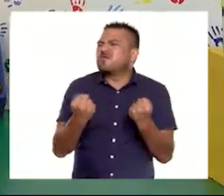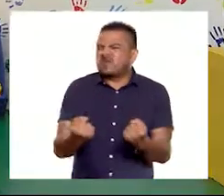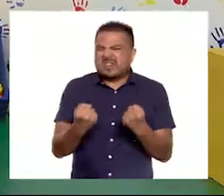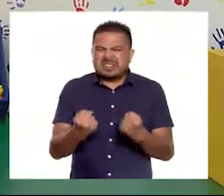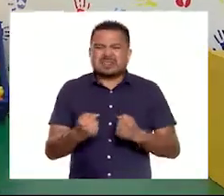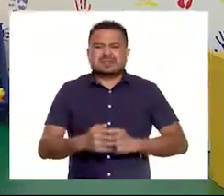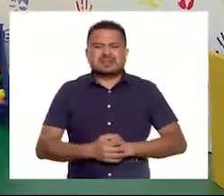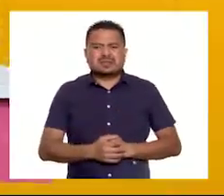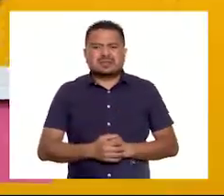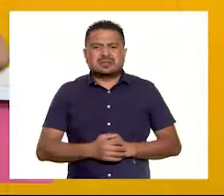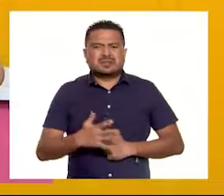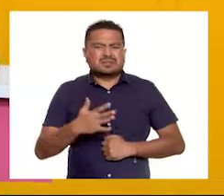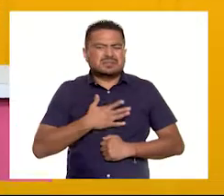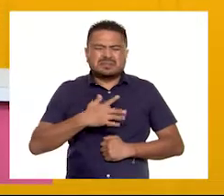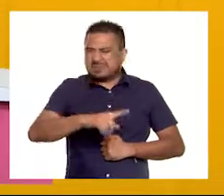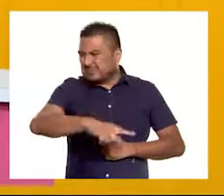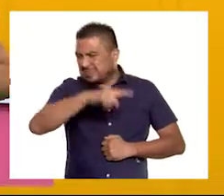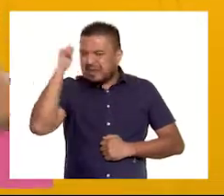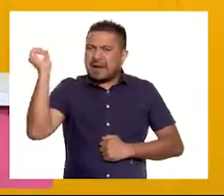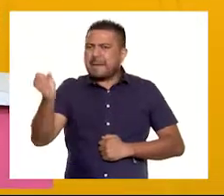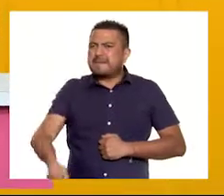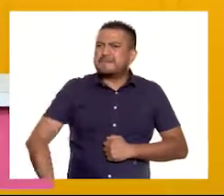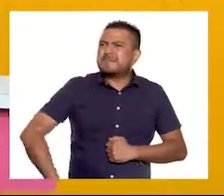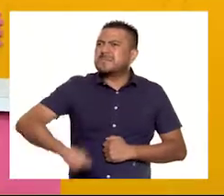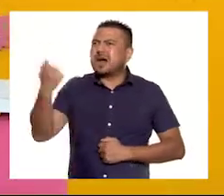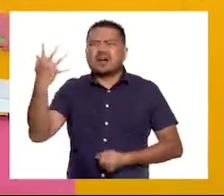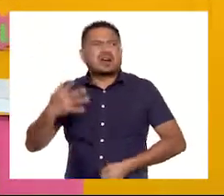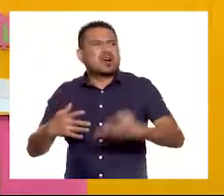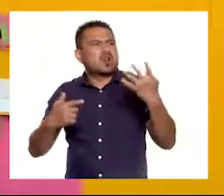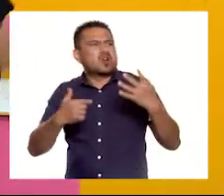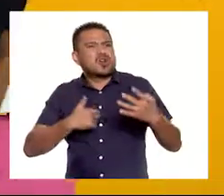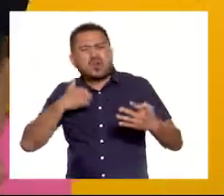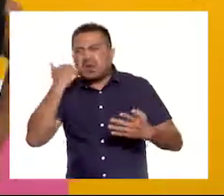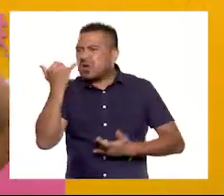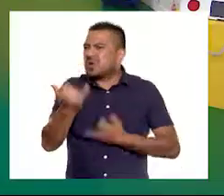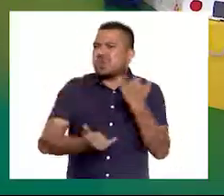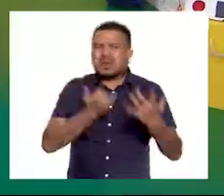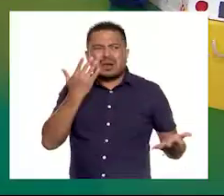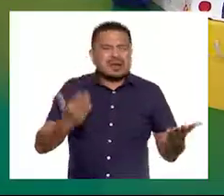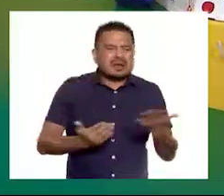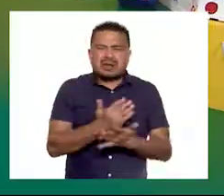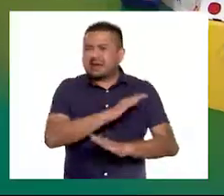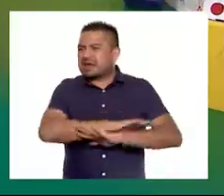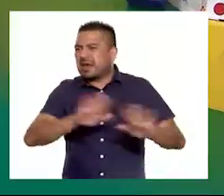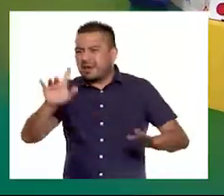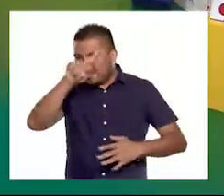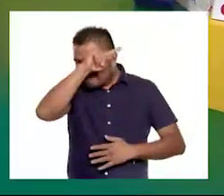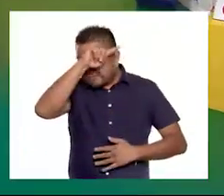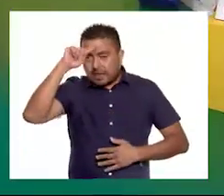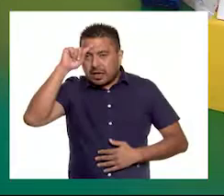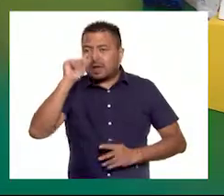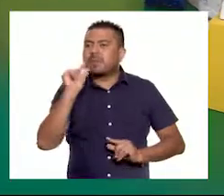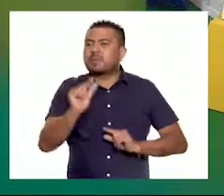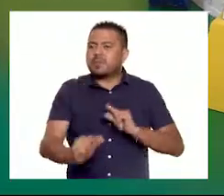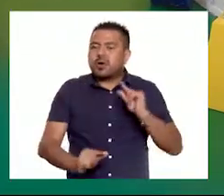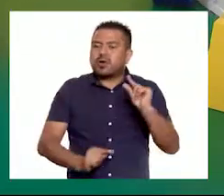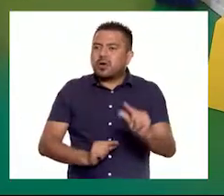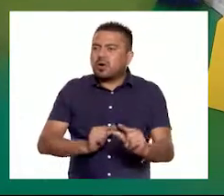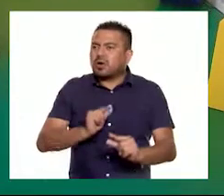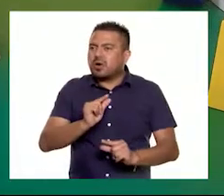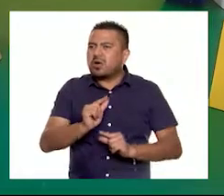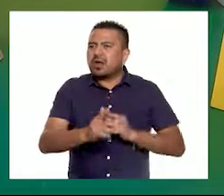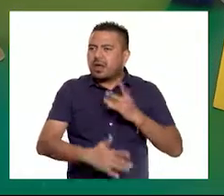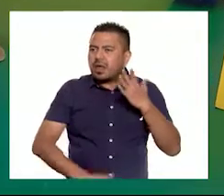¡Ay, me choca! ¡Me choca! ¡Yo me quiero ir a jugar! ¡Estoy harto! Y poco a poco se